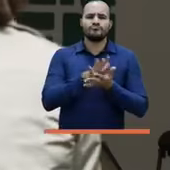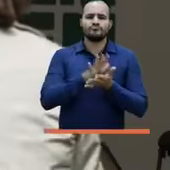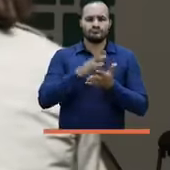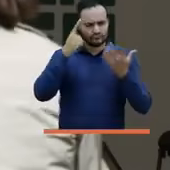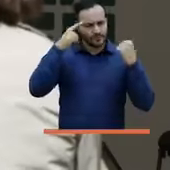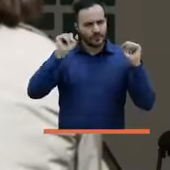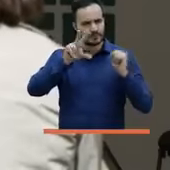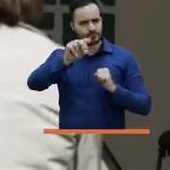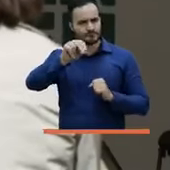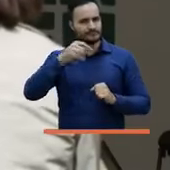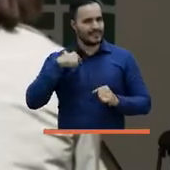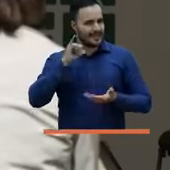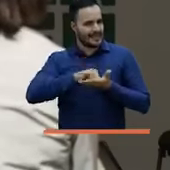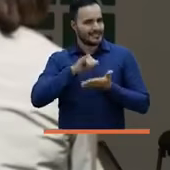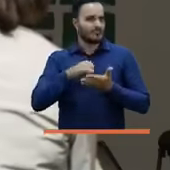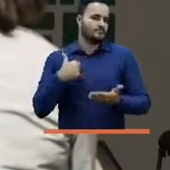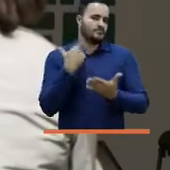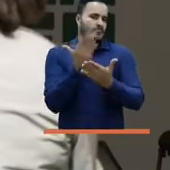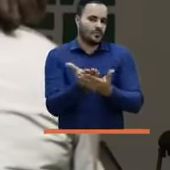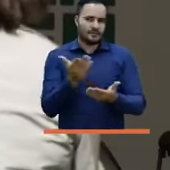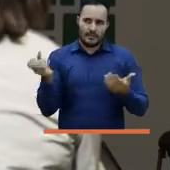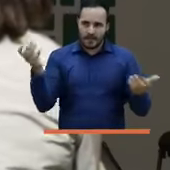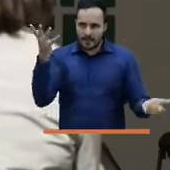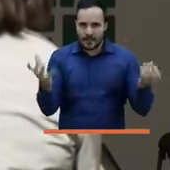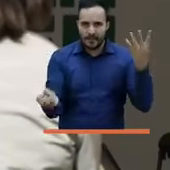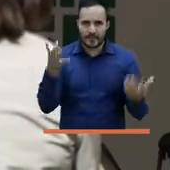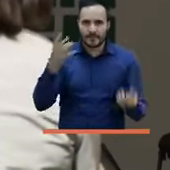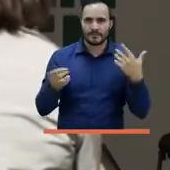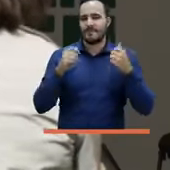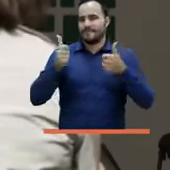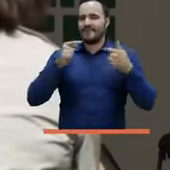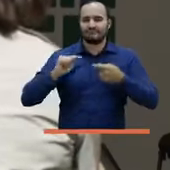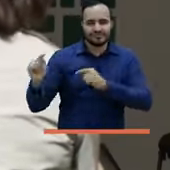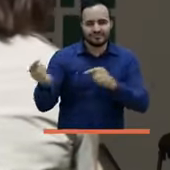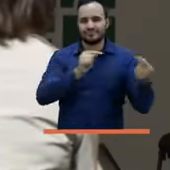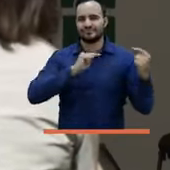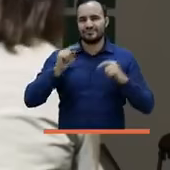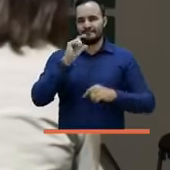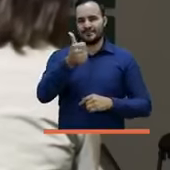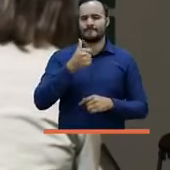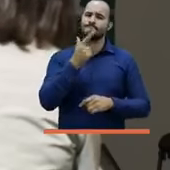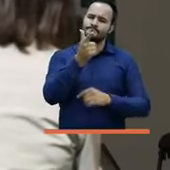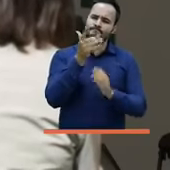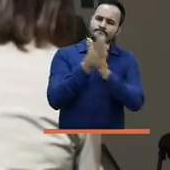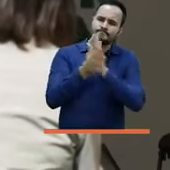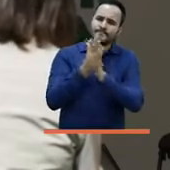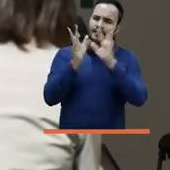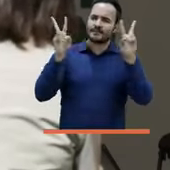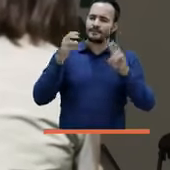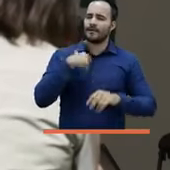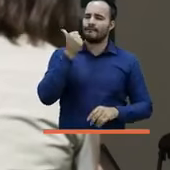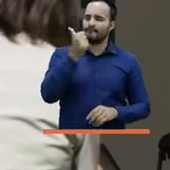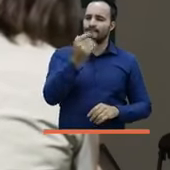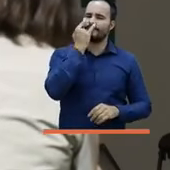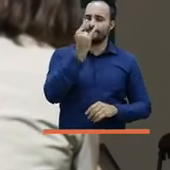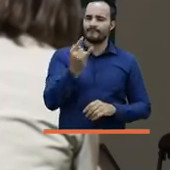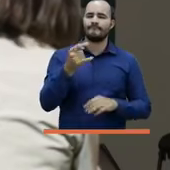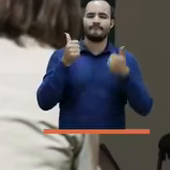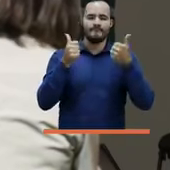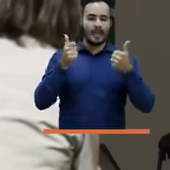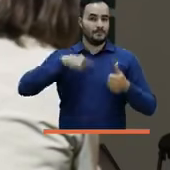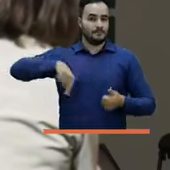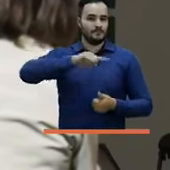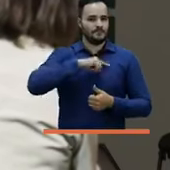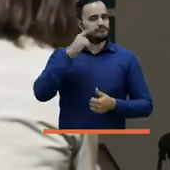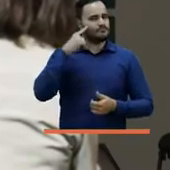lo que queremos para generar el debate enseguida y las preguntas que van a surgir acá no y tú pones un elemento importante que creo todos y todas lo